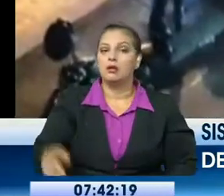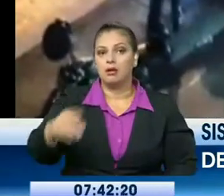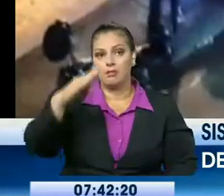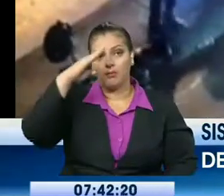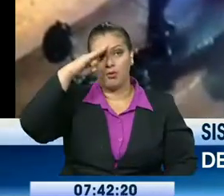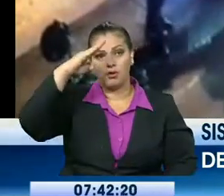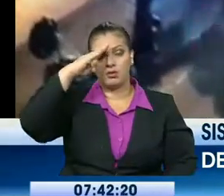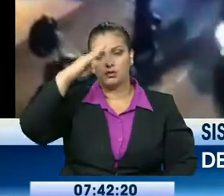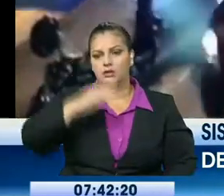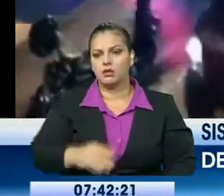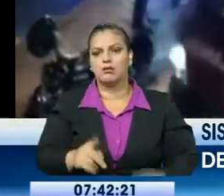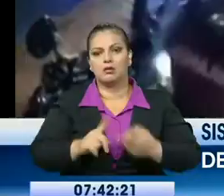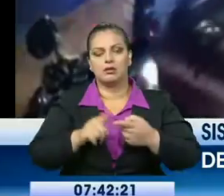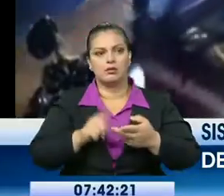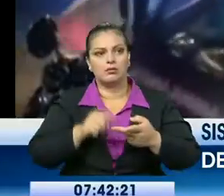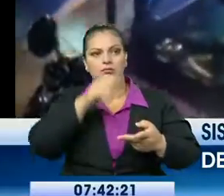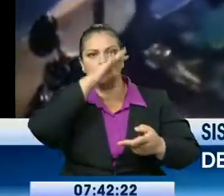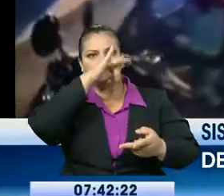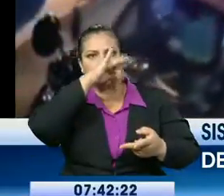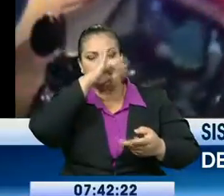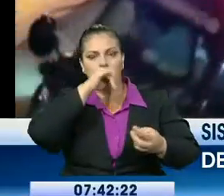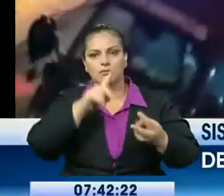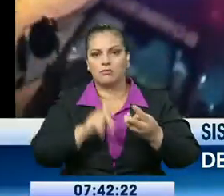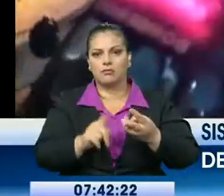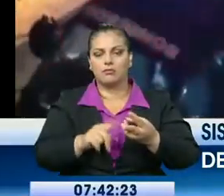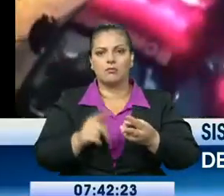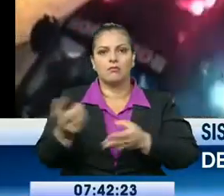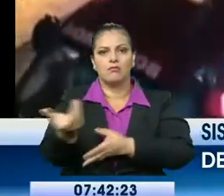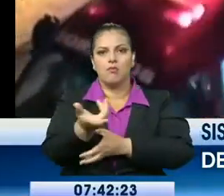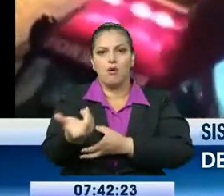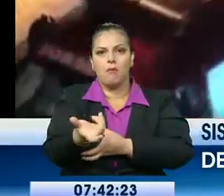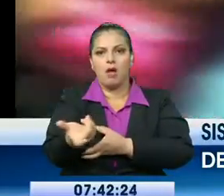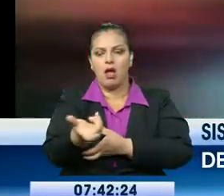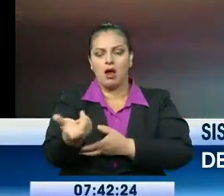y paramédicos del benemérito Cuerpo de Bomberos.